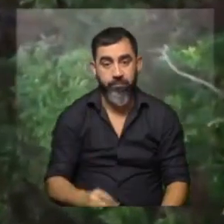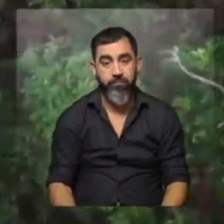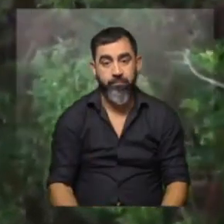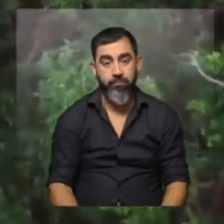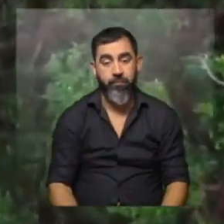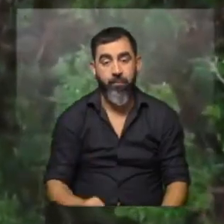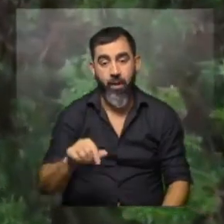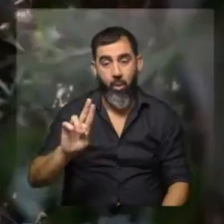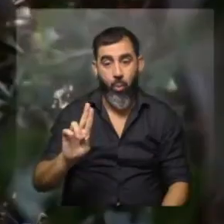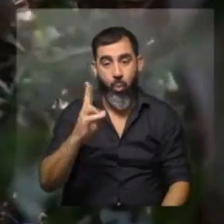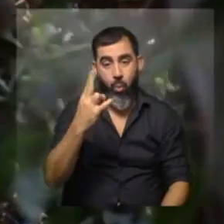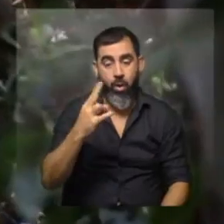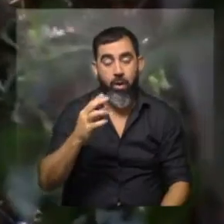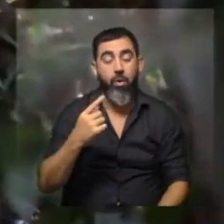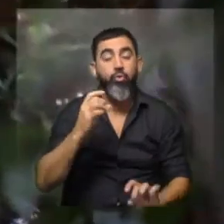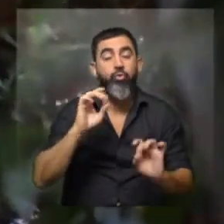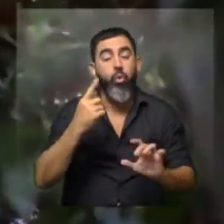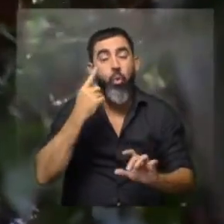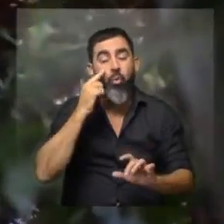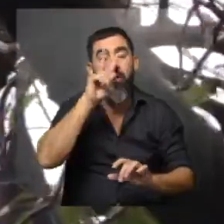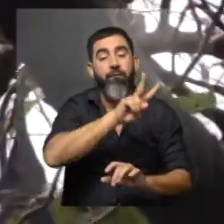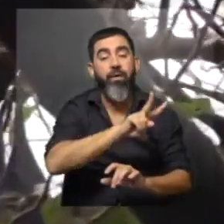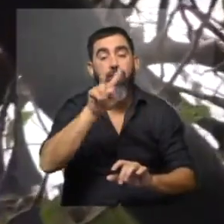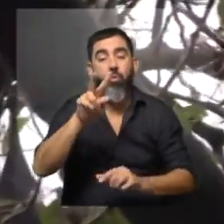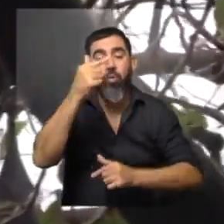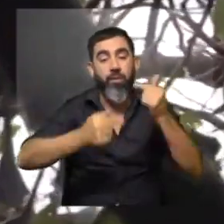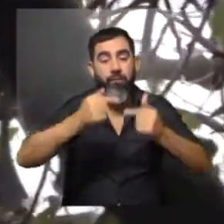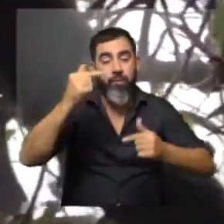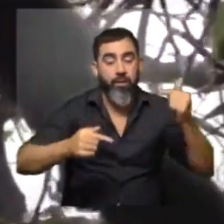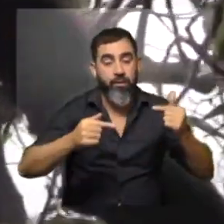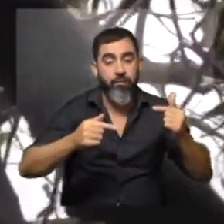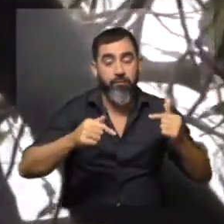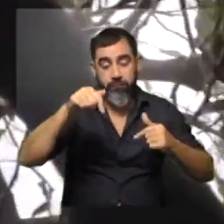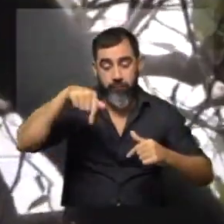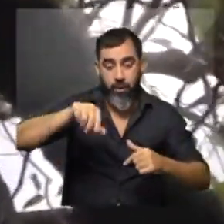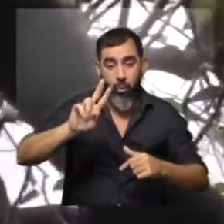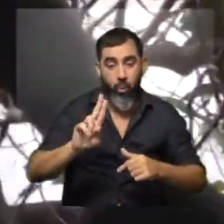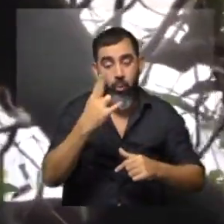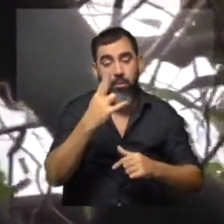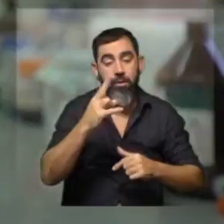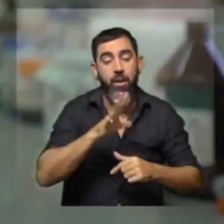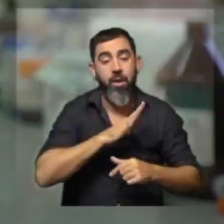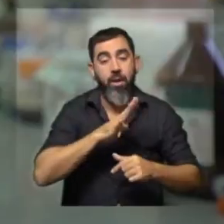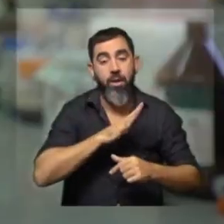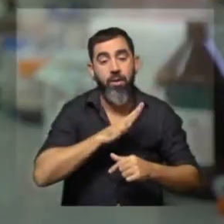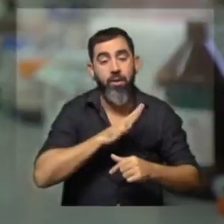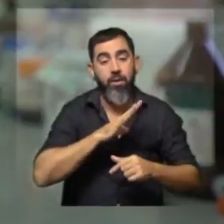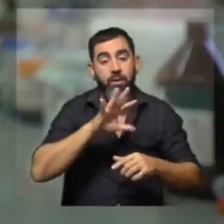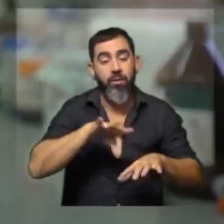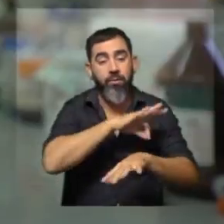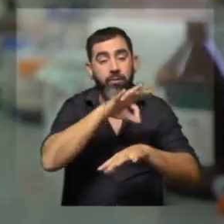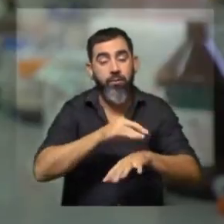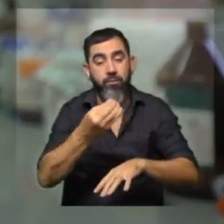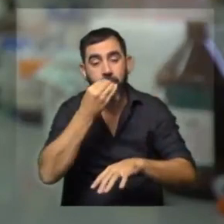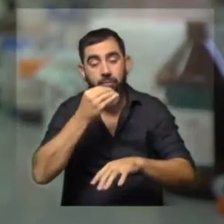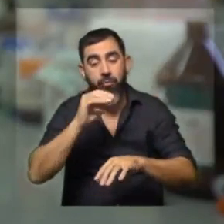En Uruguay, hasta donde sabemos hoy, tenemos 22 especies de murciélagos. Nuestros murciélagos están fundamentalmente representados por insectívoros. De